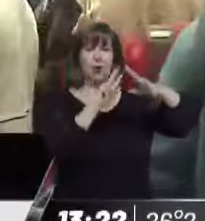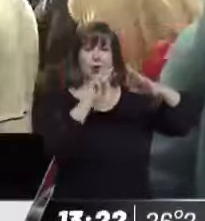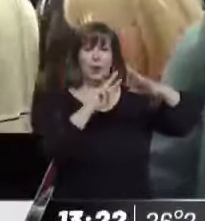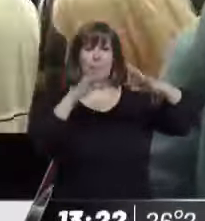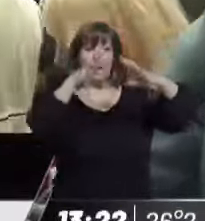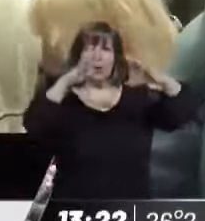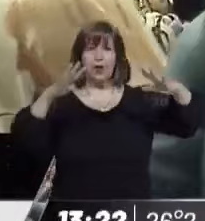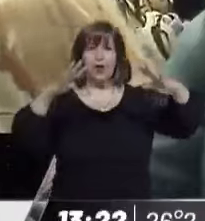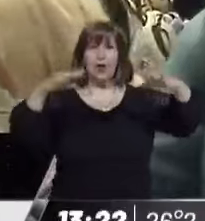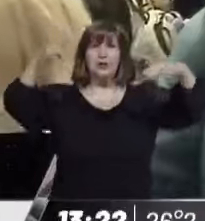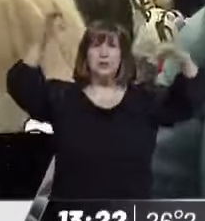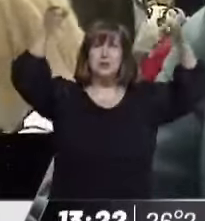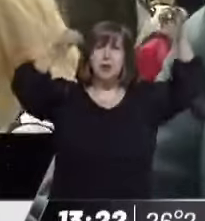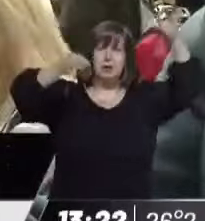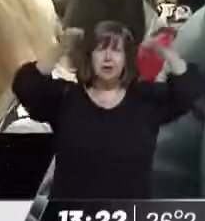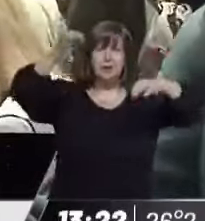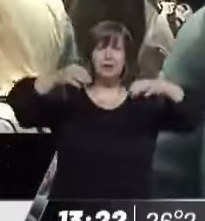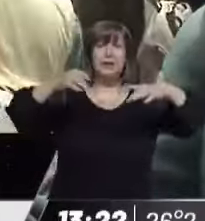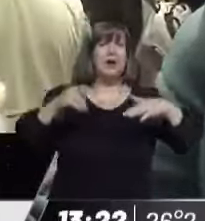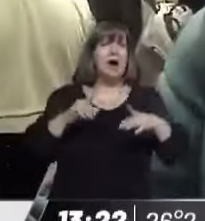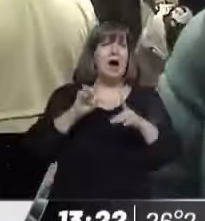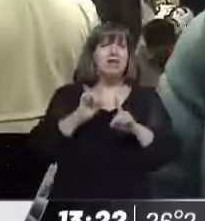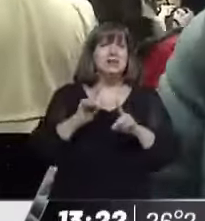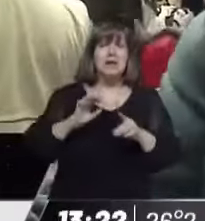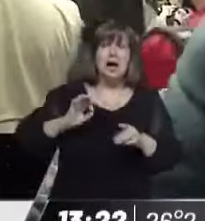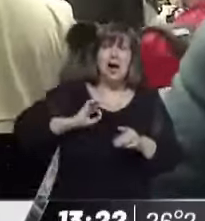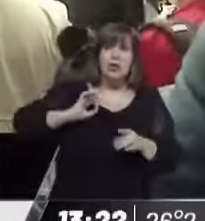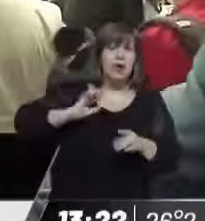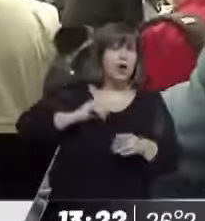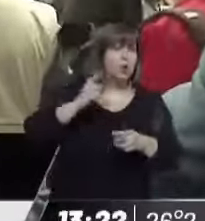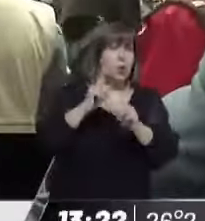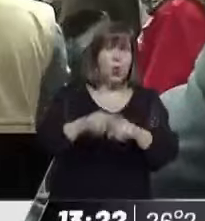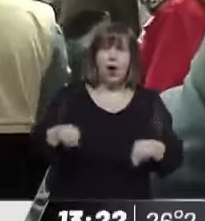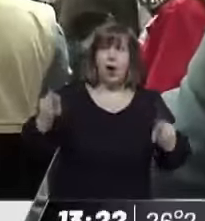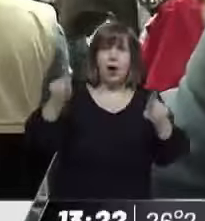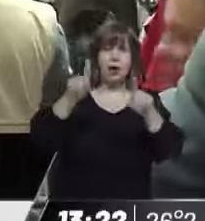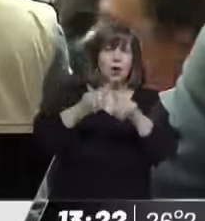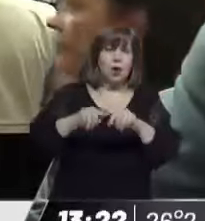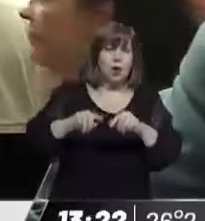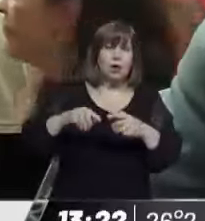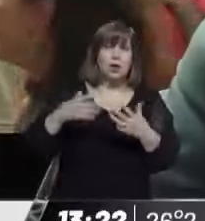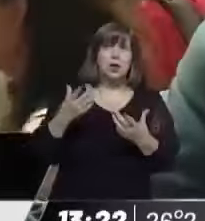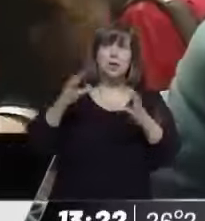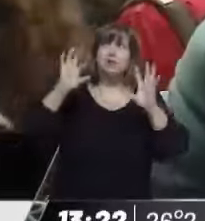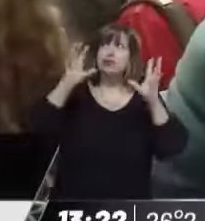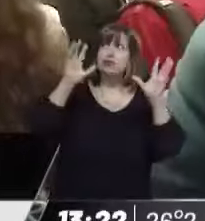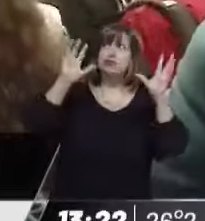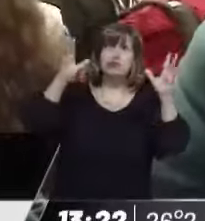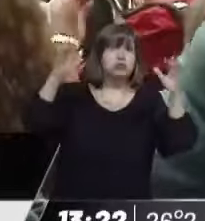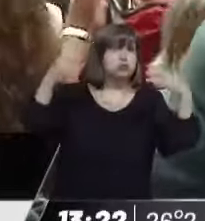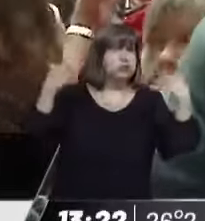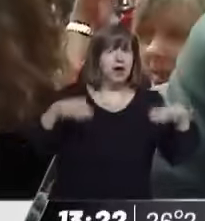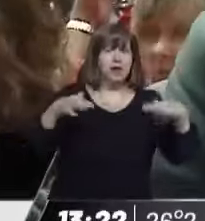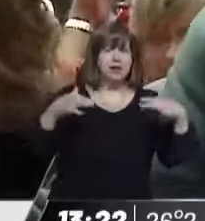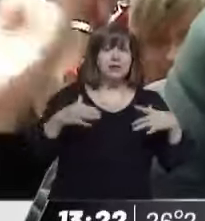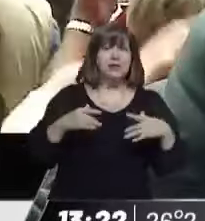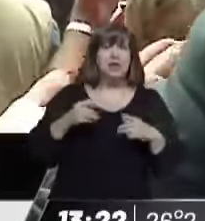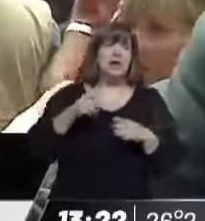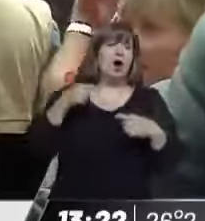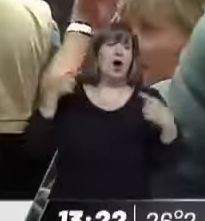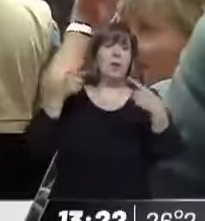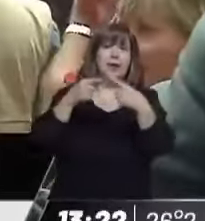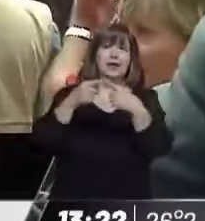años tenemos contingencia y con el cambio climático cada vez va a ser peor. Entonces, es un desafío para el gobierno,